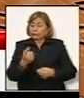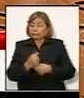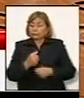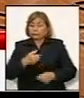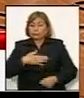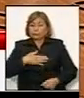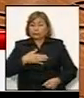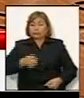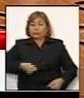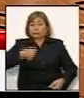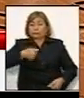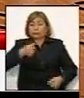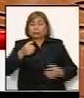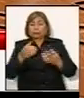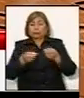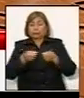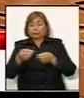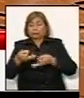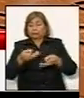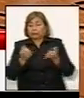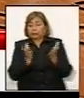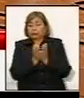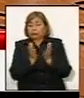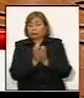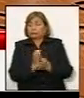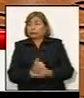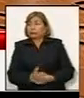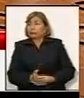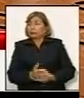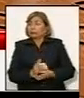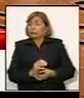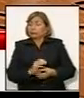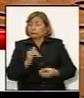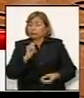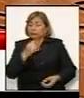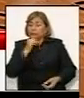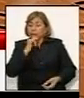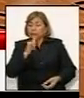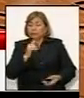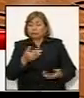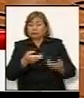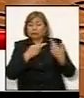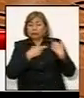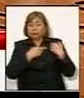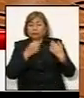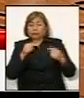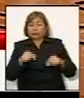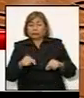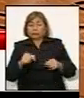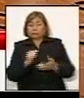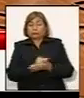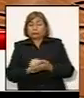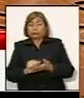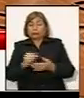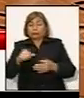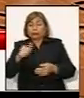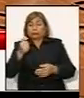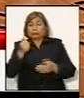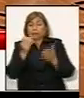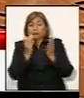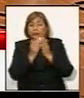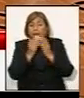la directora de la dirección de recursos educativos y esto yo he asumido el cargo desde el mes de abril de este año